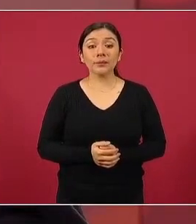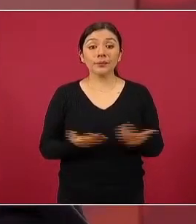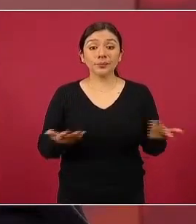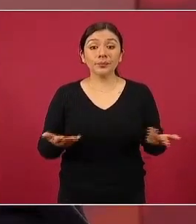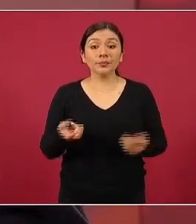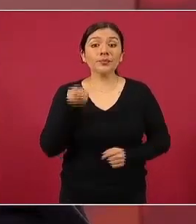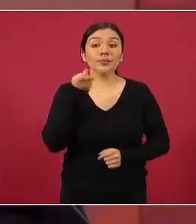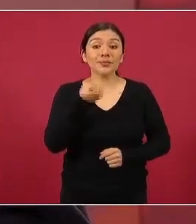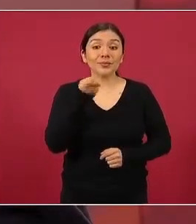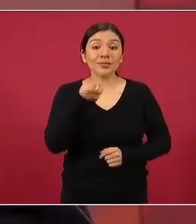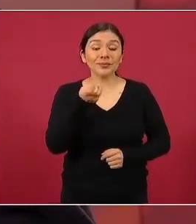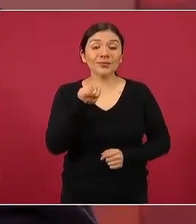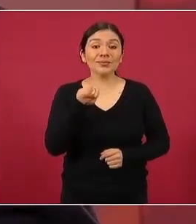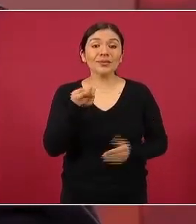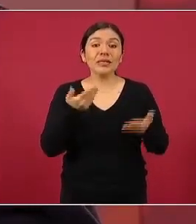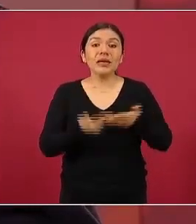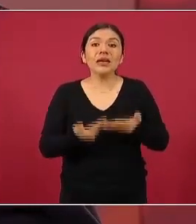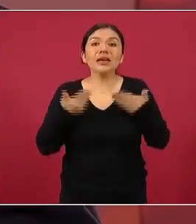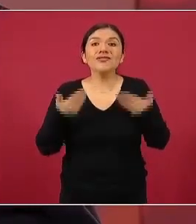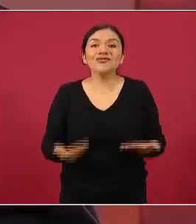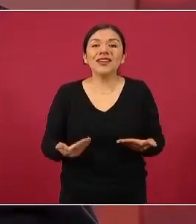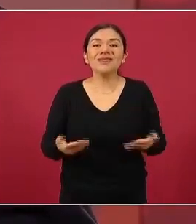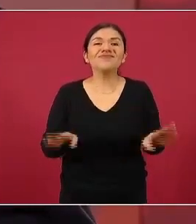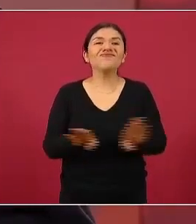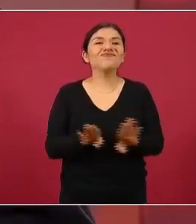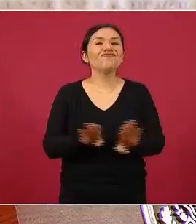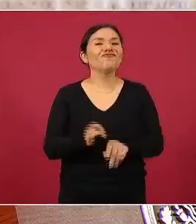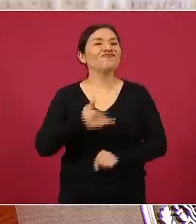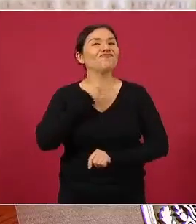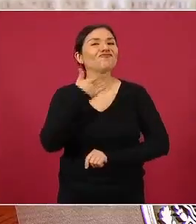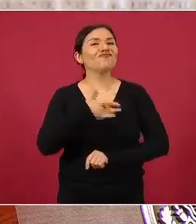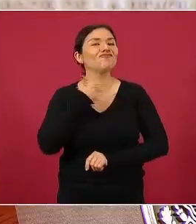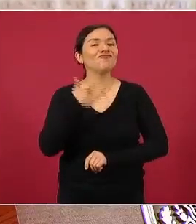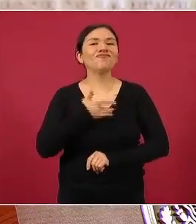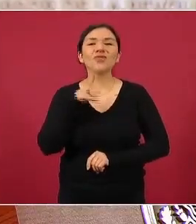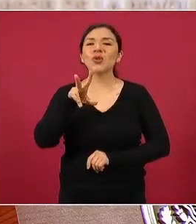hay esa muy mala